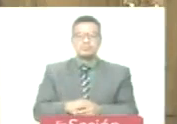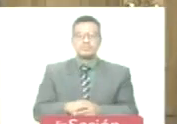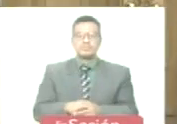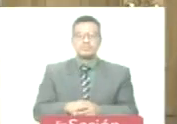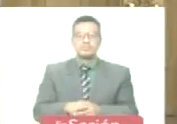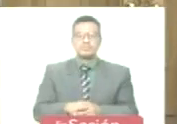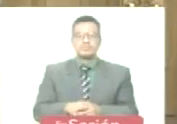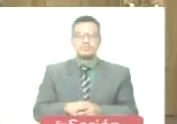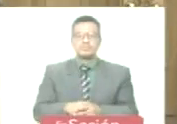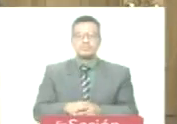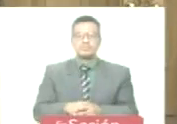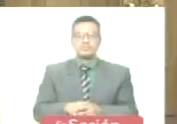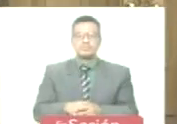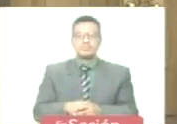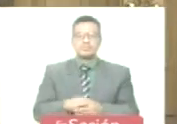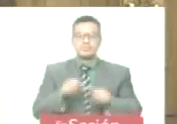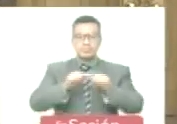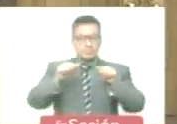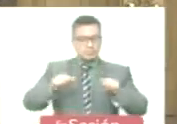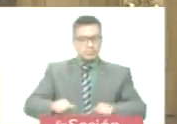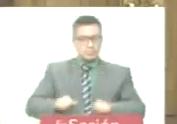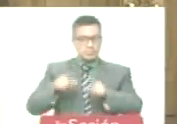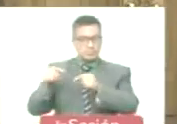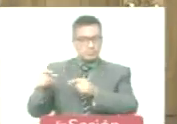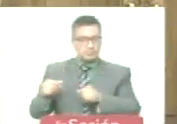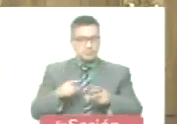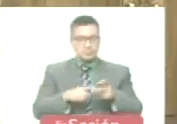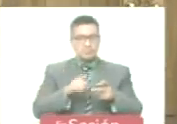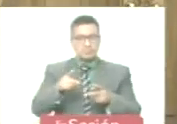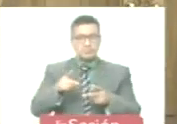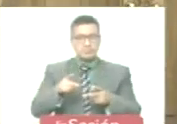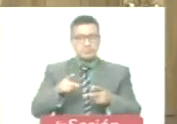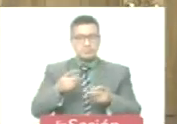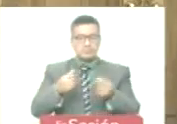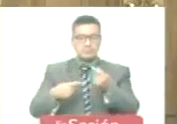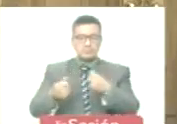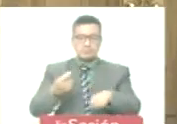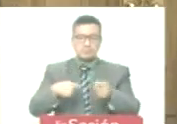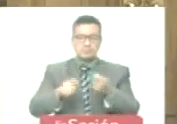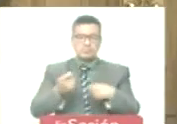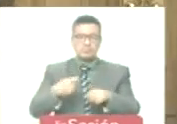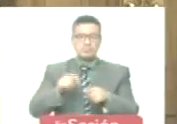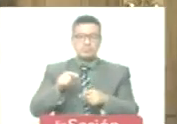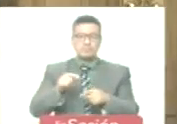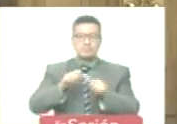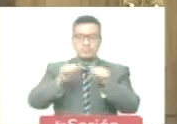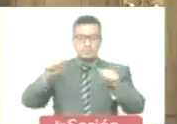norteamericano mediante un sistema capitalista y mercantilista,